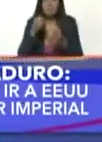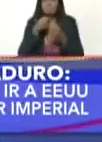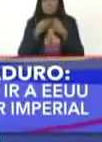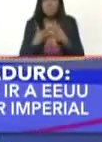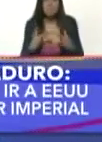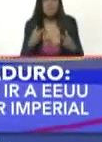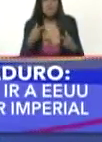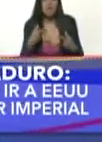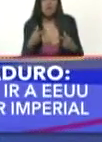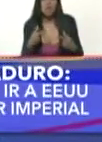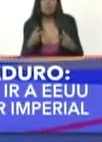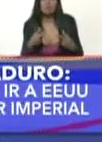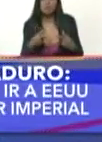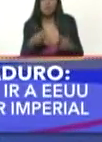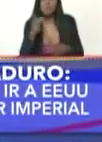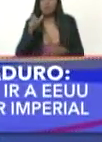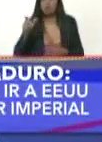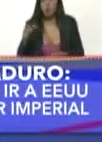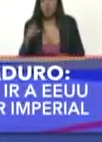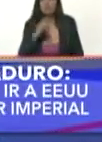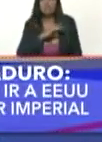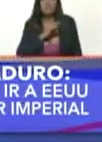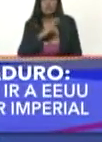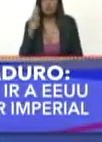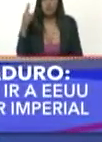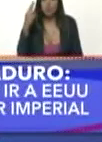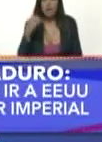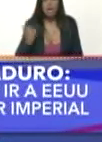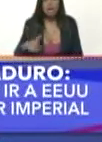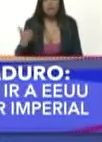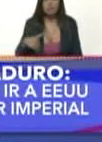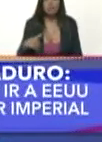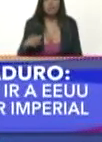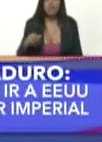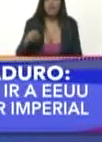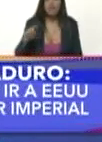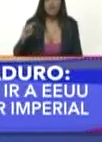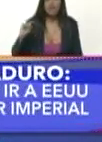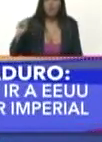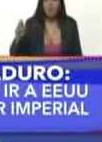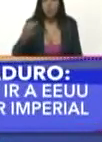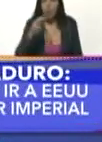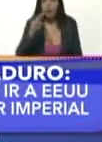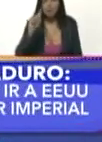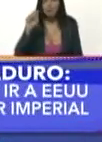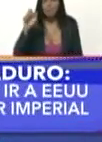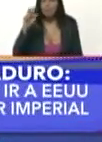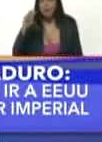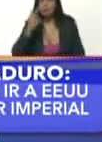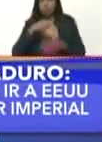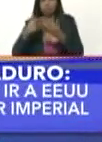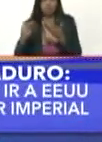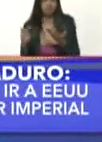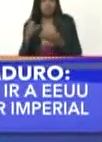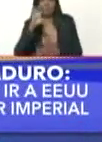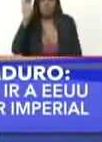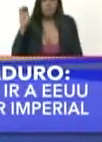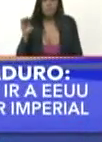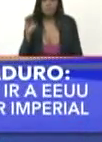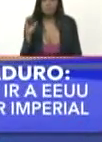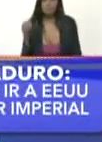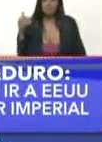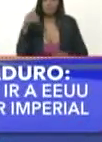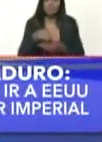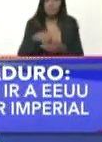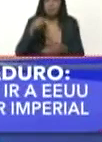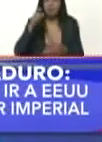personas en Chile, Uruguay, Argentina, Guatemala, etcétera, etcétera. Invadieron